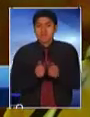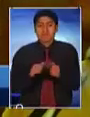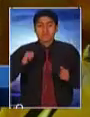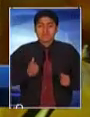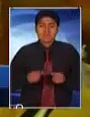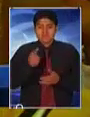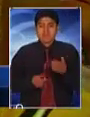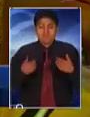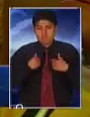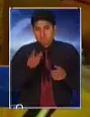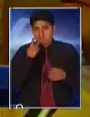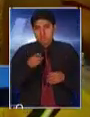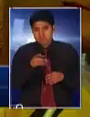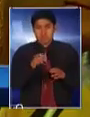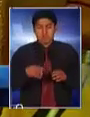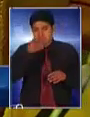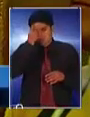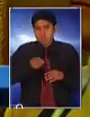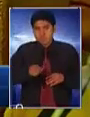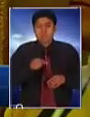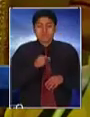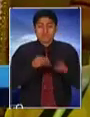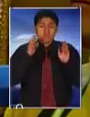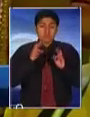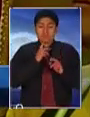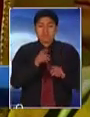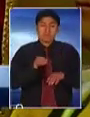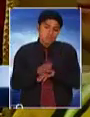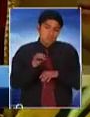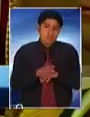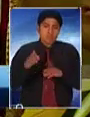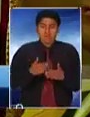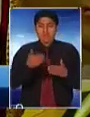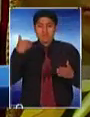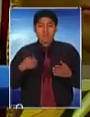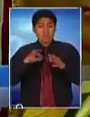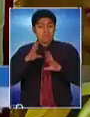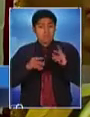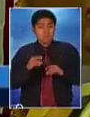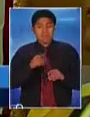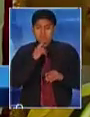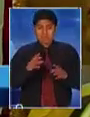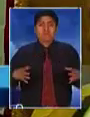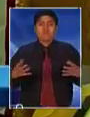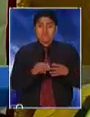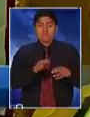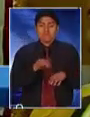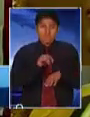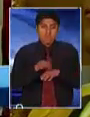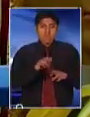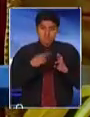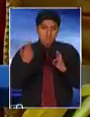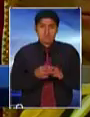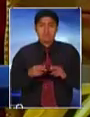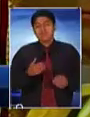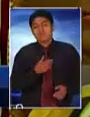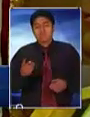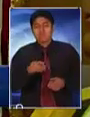con las autoridades que tienen que ver a nivel del Cusco en esta suerte de Consejo Anticorrupción. Hay una comisión en el Consejo